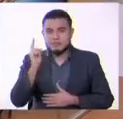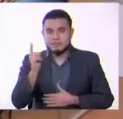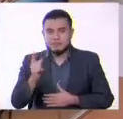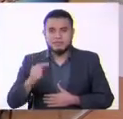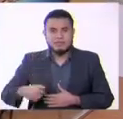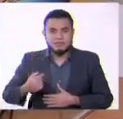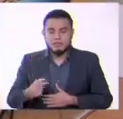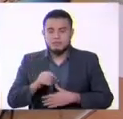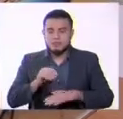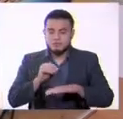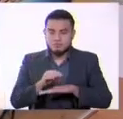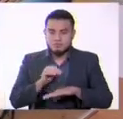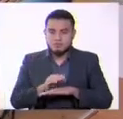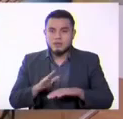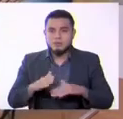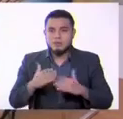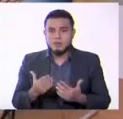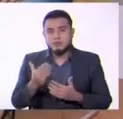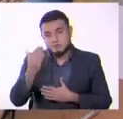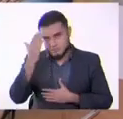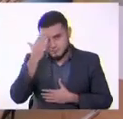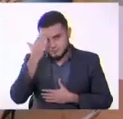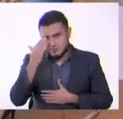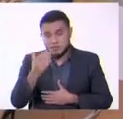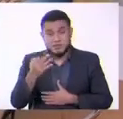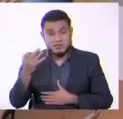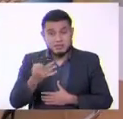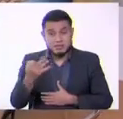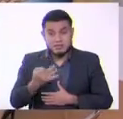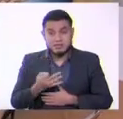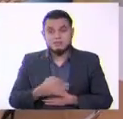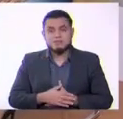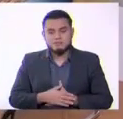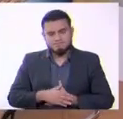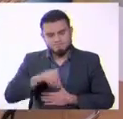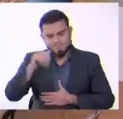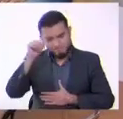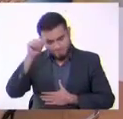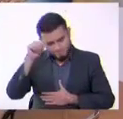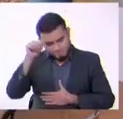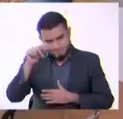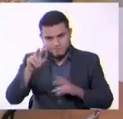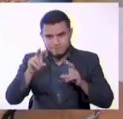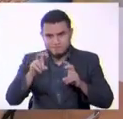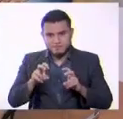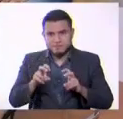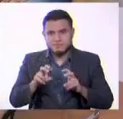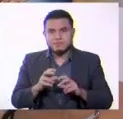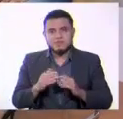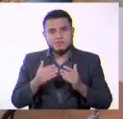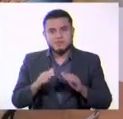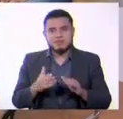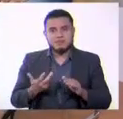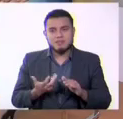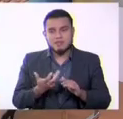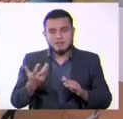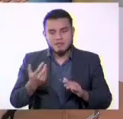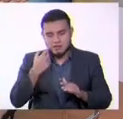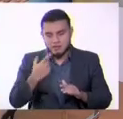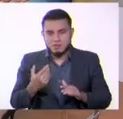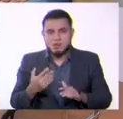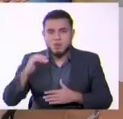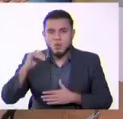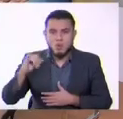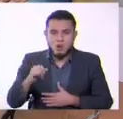darnos los insumos necesarios y analicemos también las temáticas diferentes que estamos tocando todos los jueves. Le damos